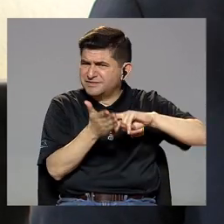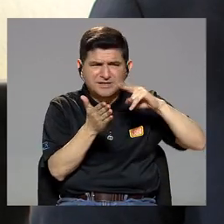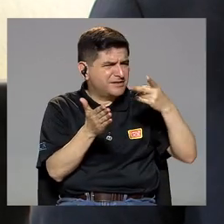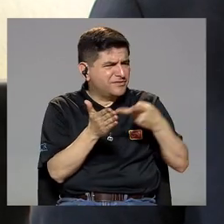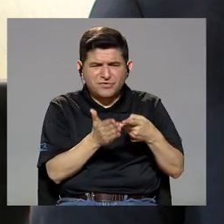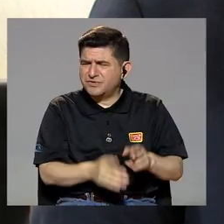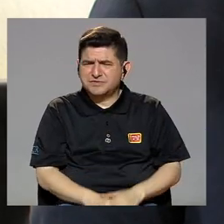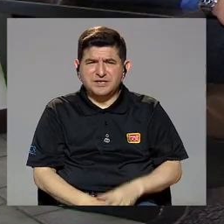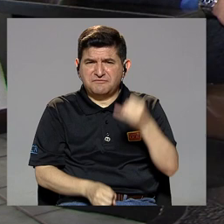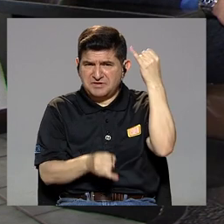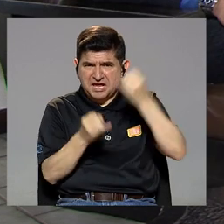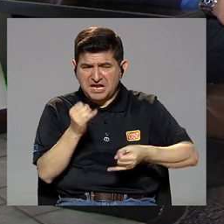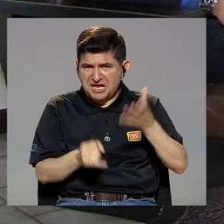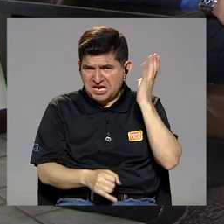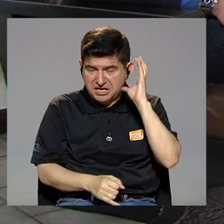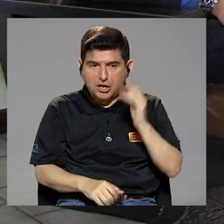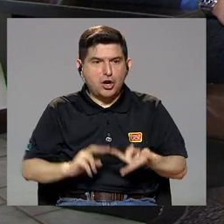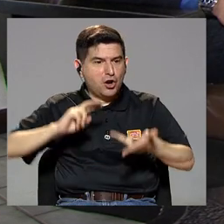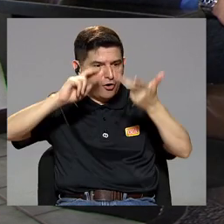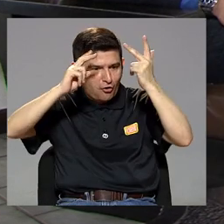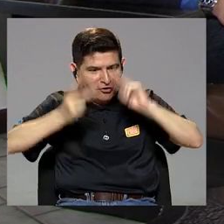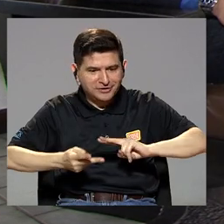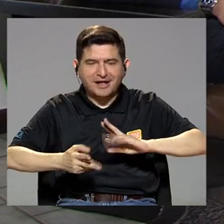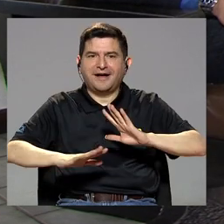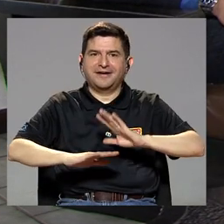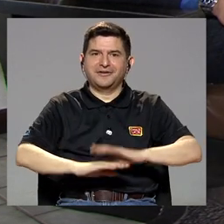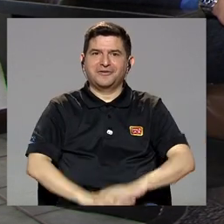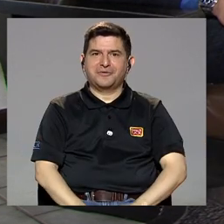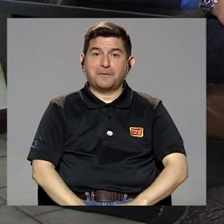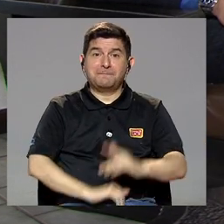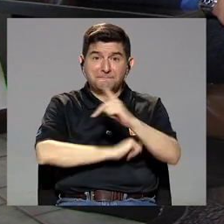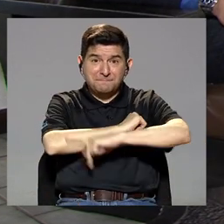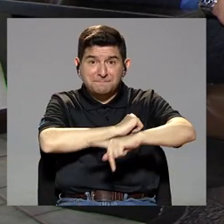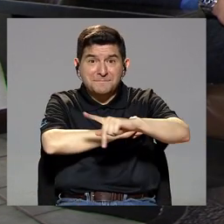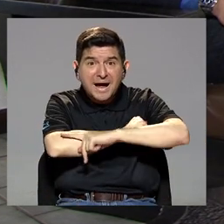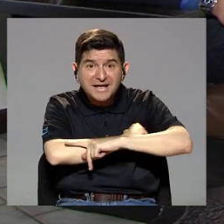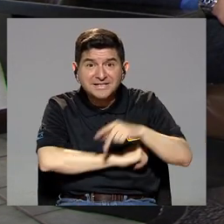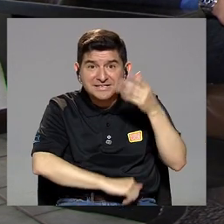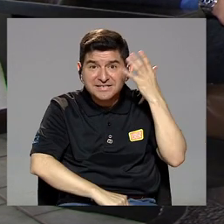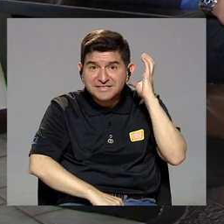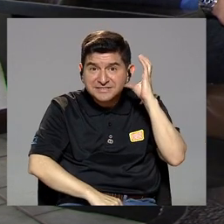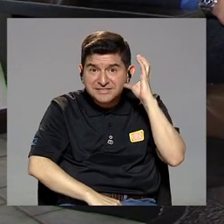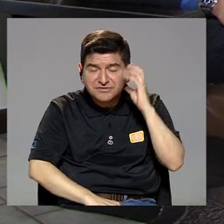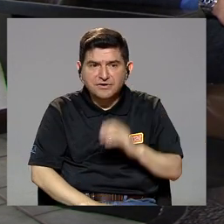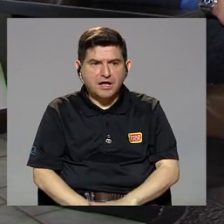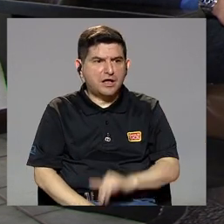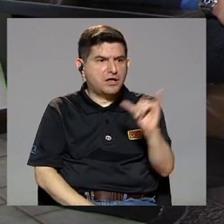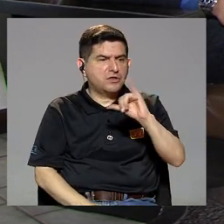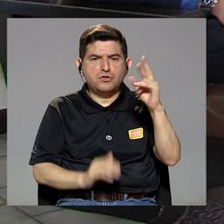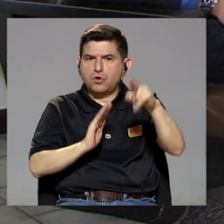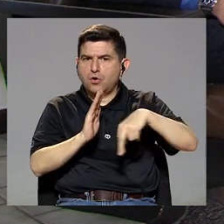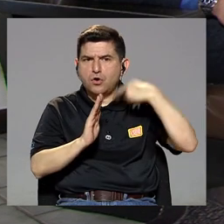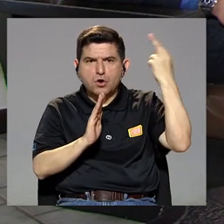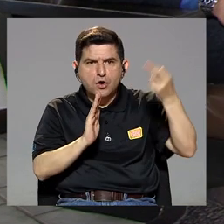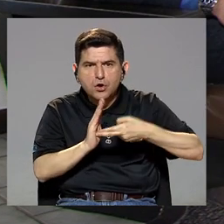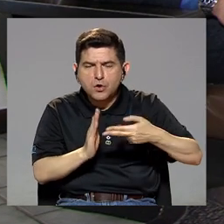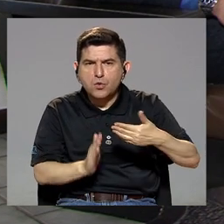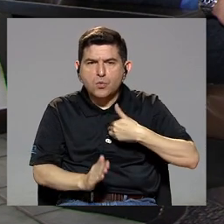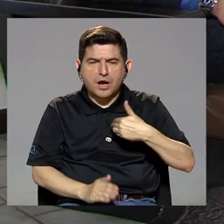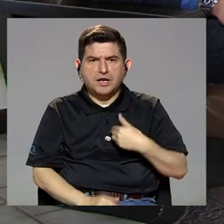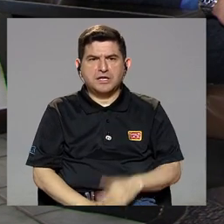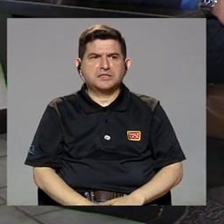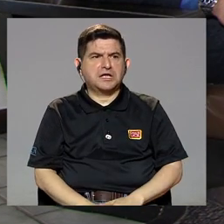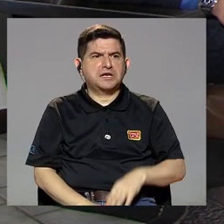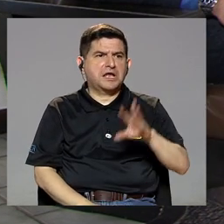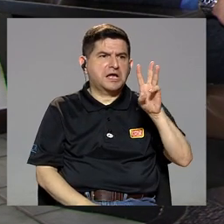termina con la radio todo lo contrario y hay países donde la radio juega el mismo papel que hace 600